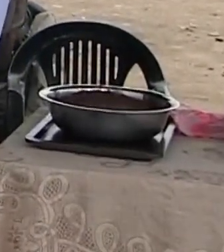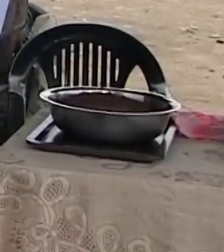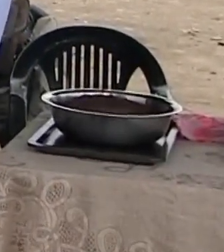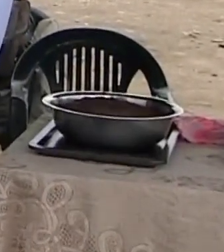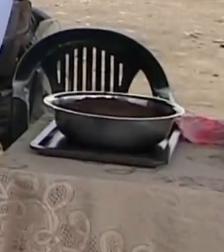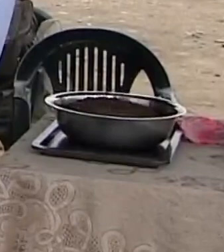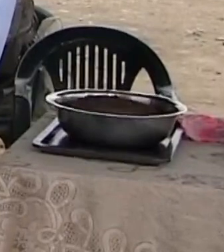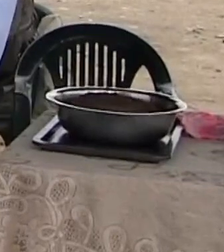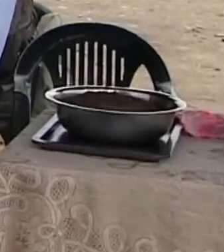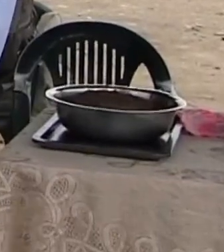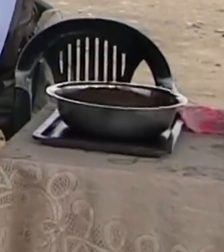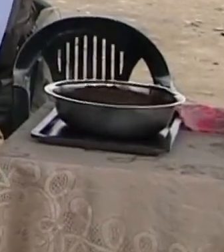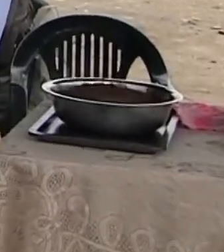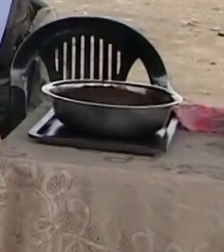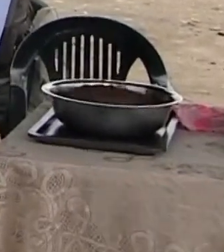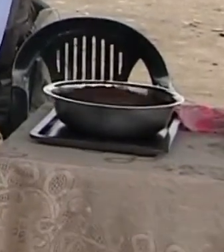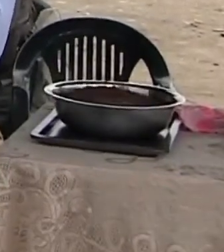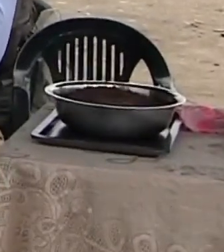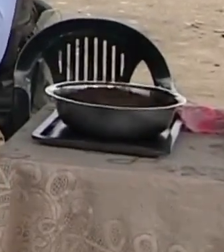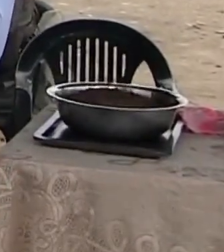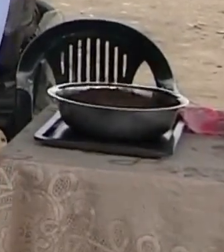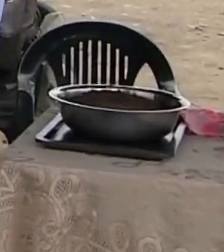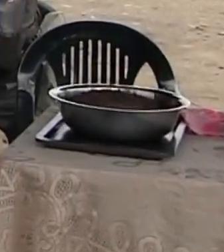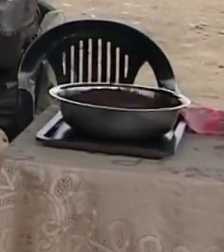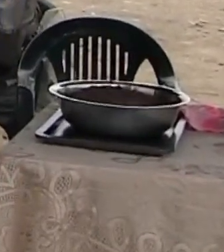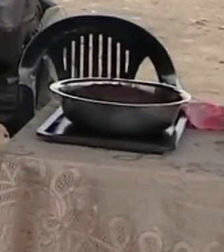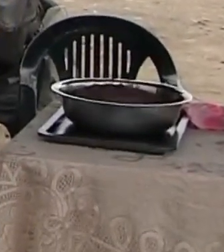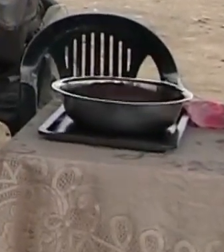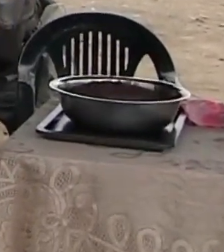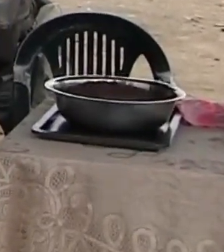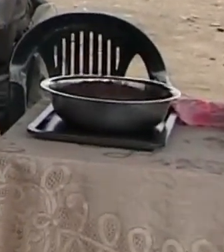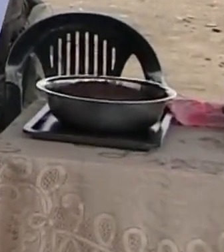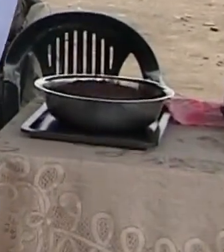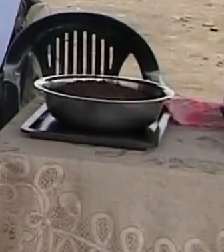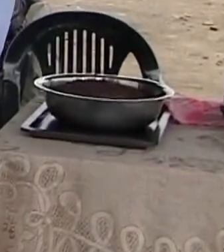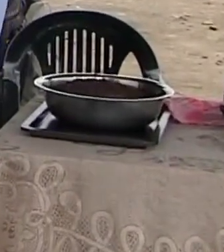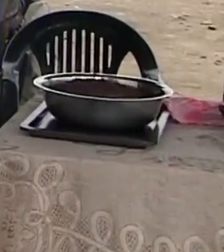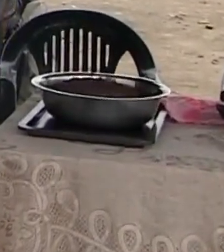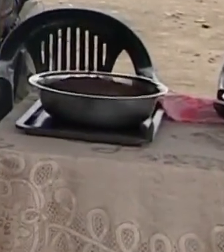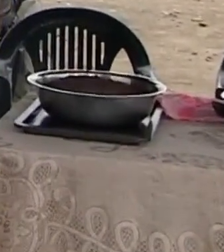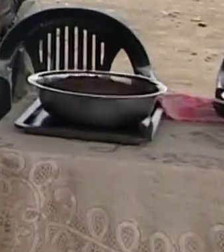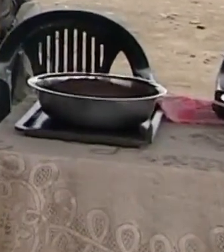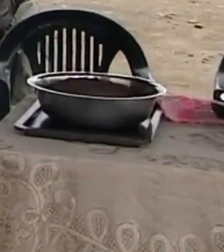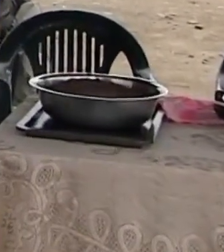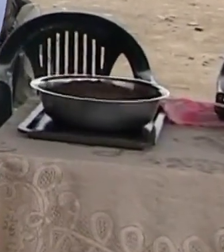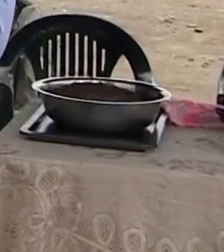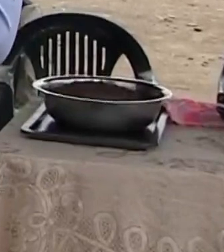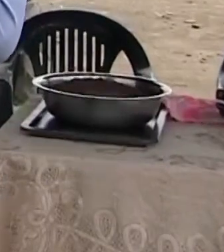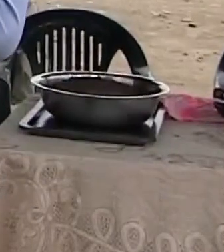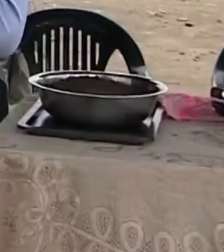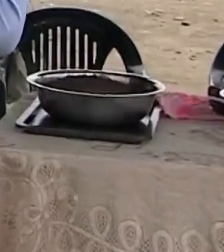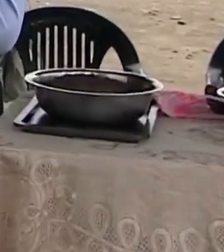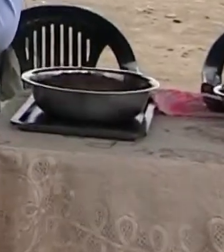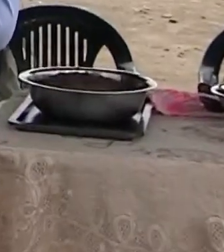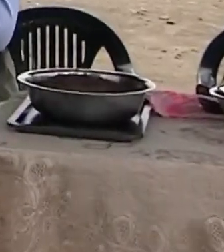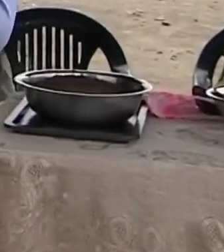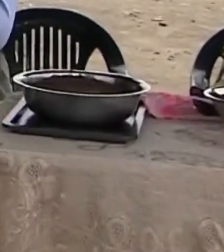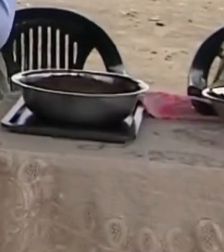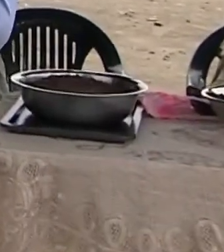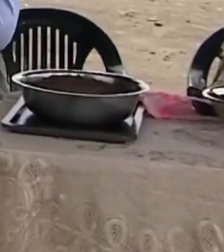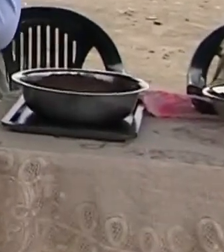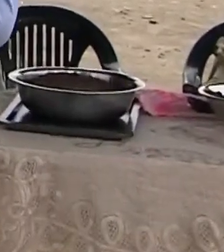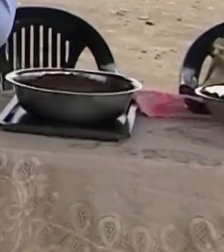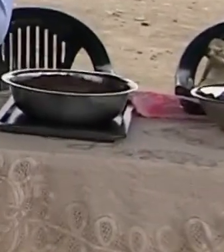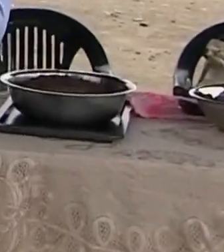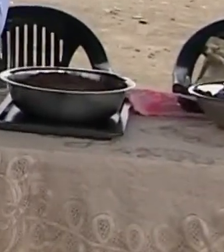es fundamental en la alimentación de un niño. En los primeros meses, en los primeros años, y en realidad en lo que va del resto de la vida, la buena alimentación. Pero no